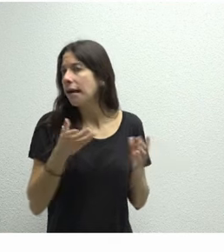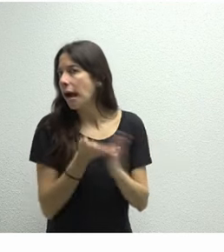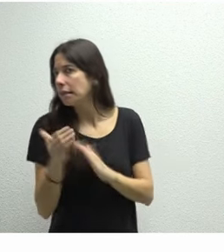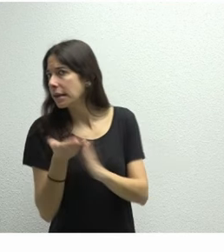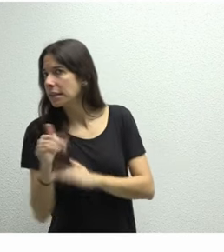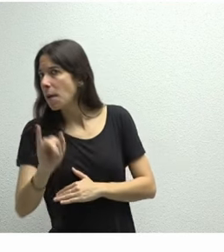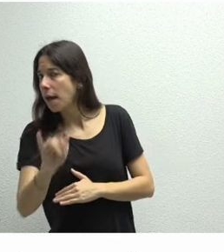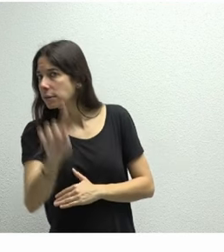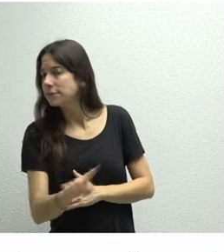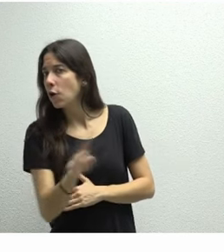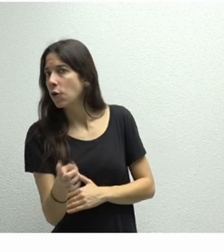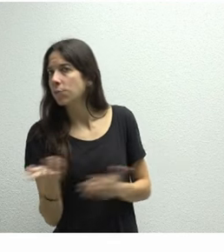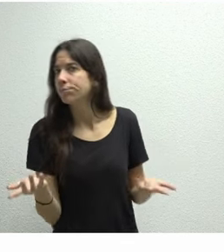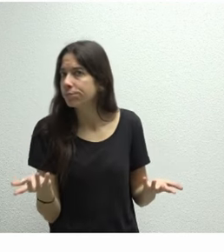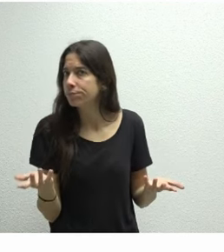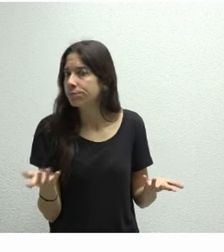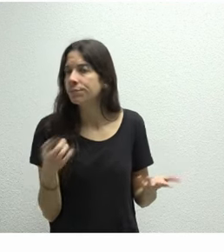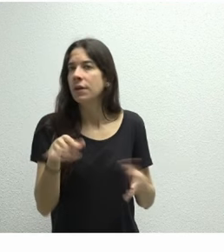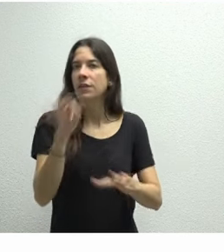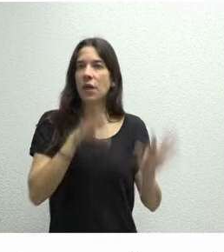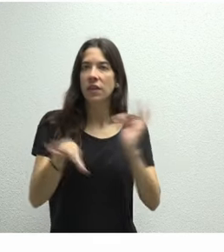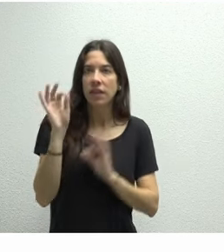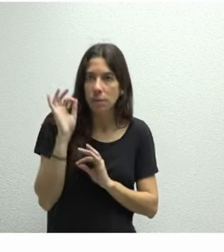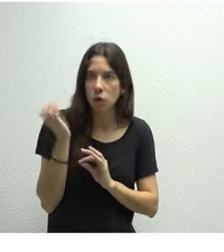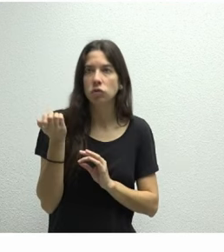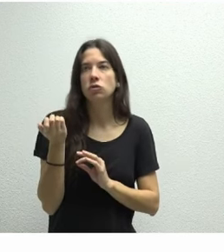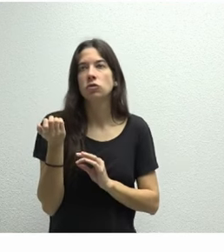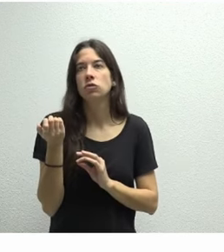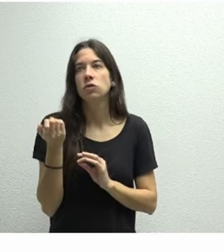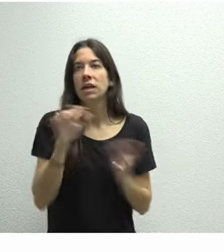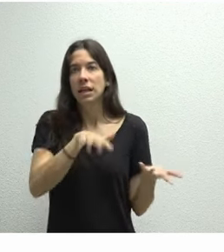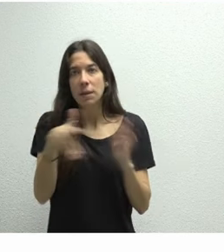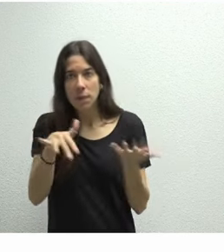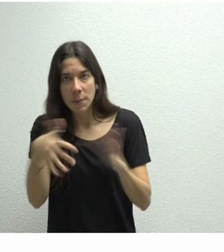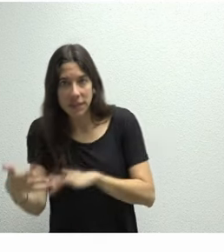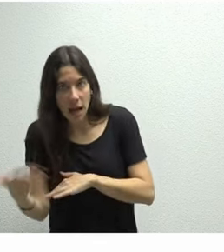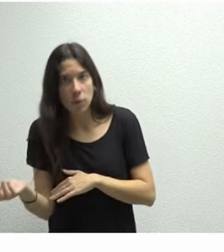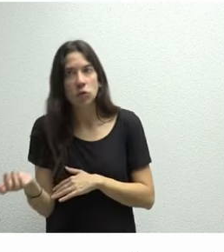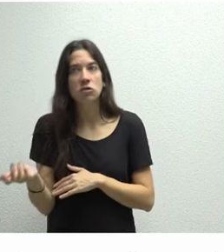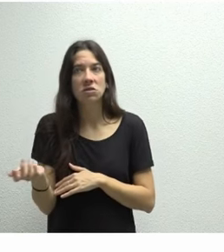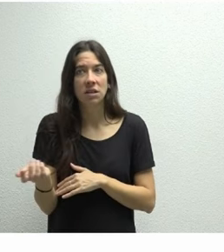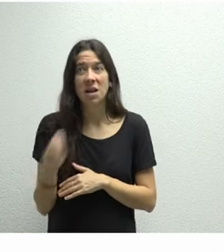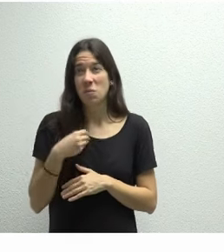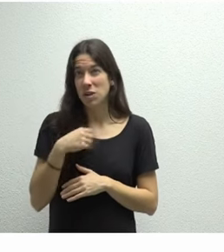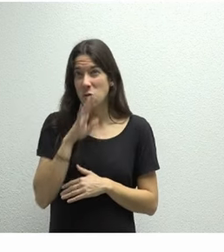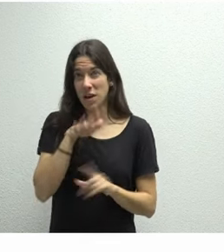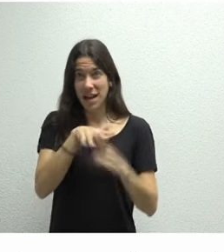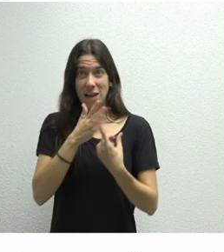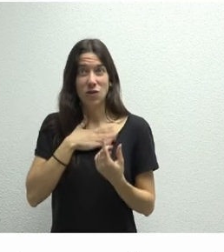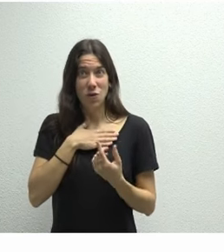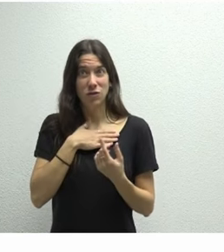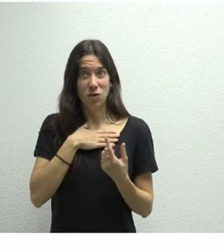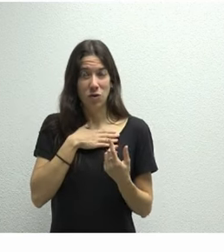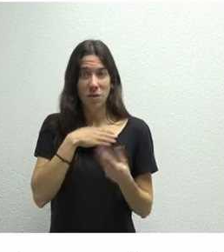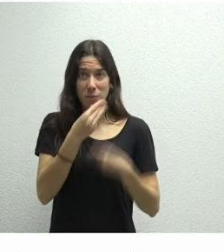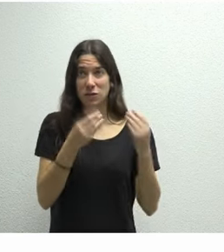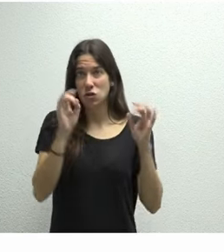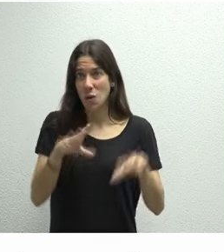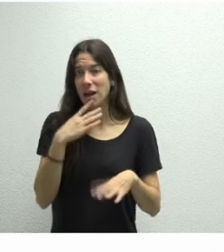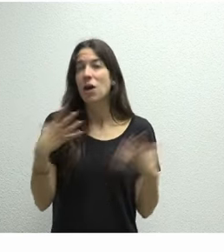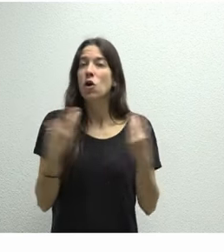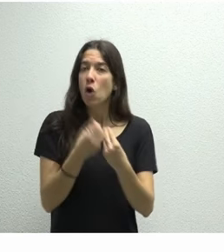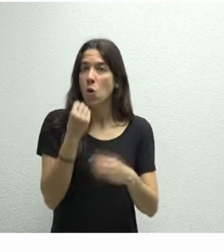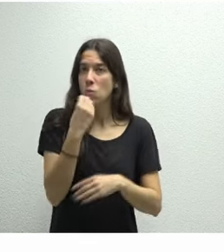alternativas vamos a tomar decisiones vamos a implementar un poco ha sido lo que hemos hecho en nuestro caso con con buenos apoyos y vamos